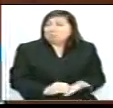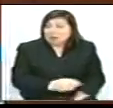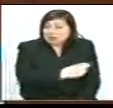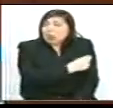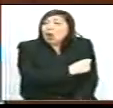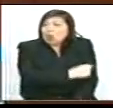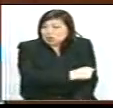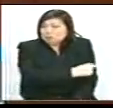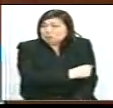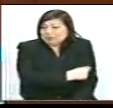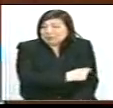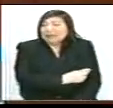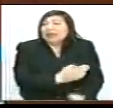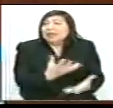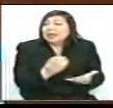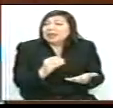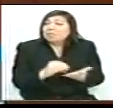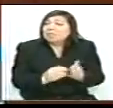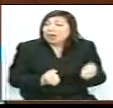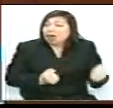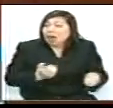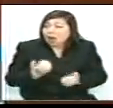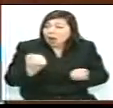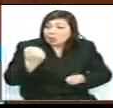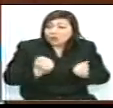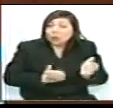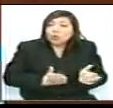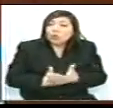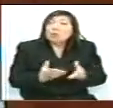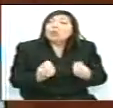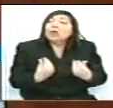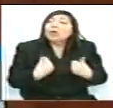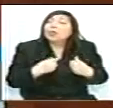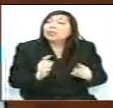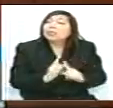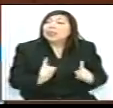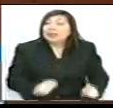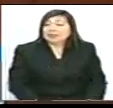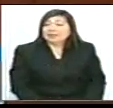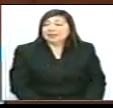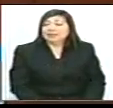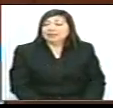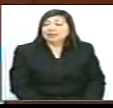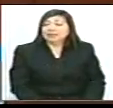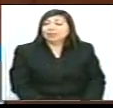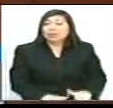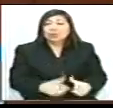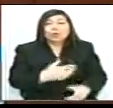hospitales? Dicen, ¿quieren más carreteras? ¿Por qué no tenemos más